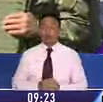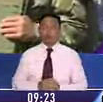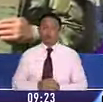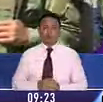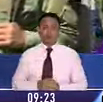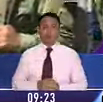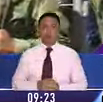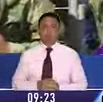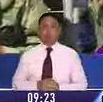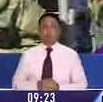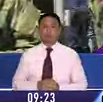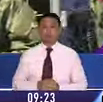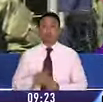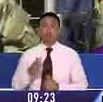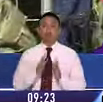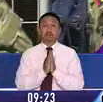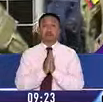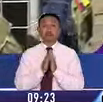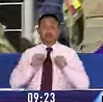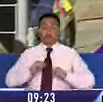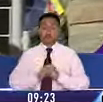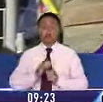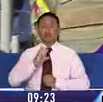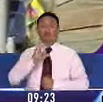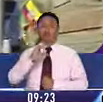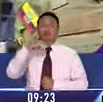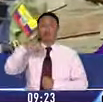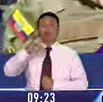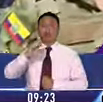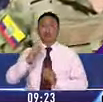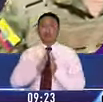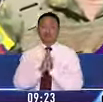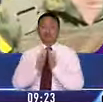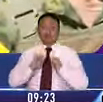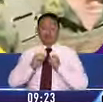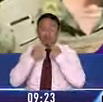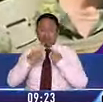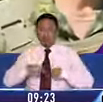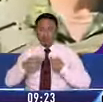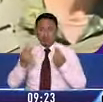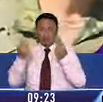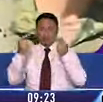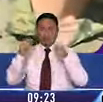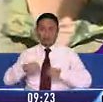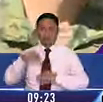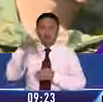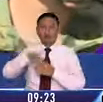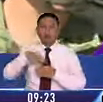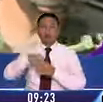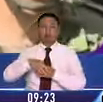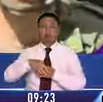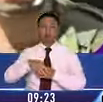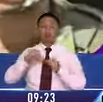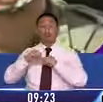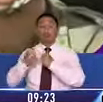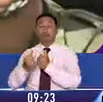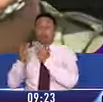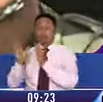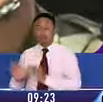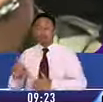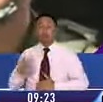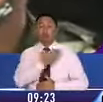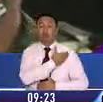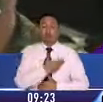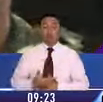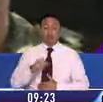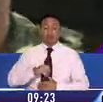del Ecuador. Pues con ello ha solicitado ya al Consejo Nacional Electoral la convocatoria inmediata a elecciones legislativas y también